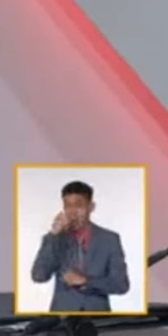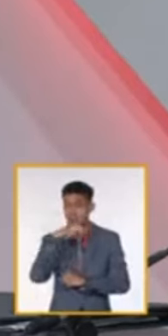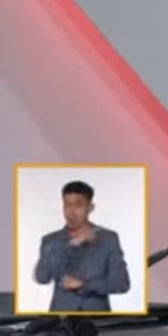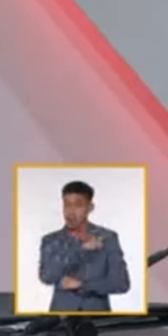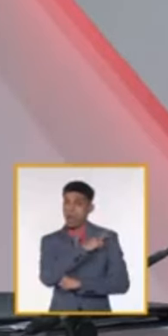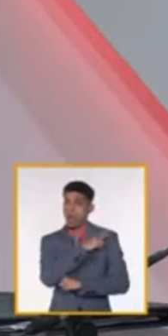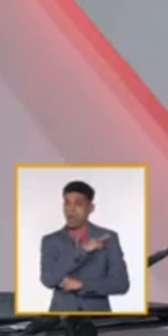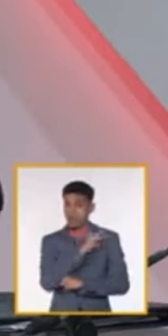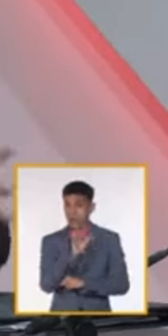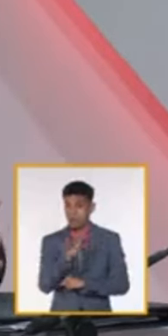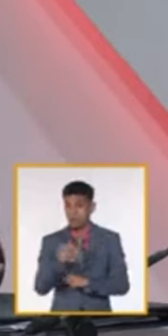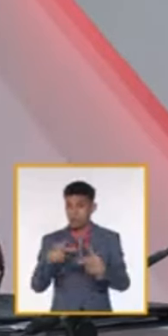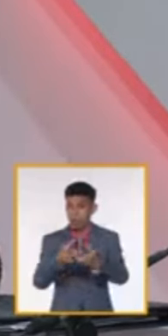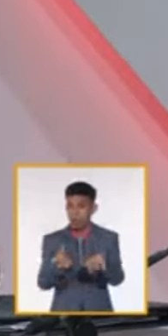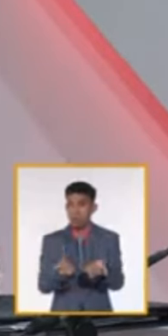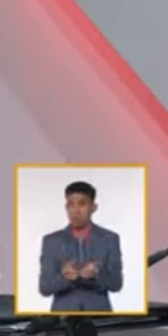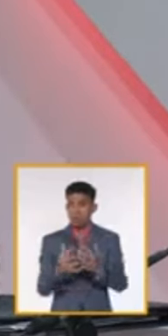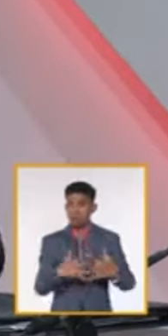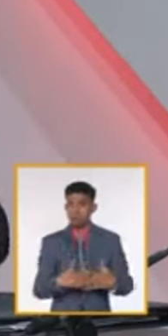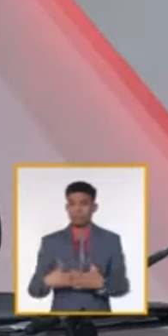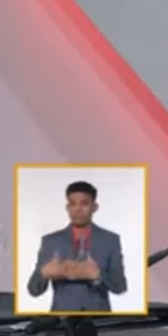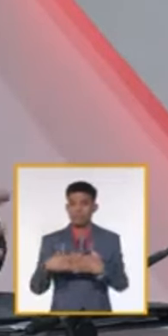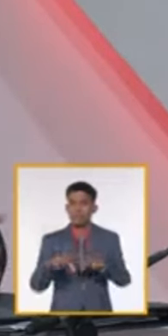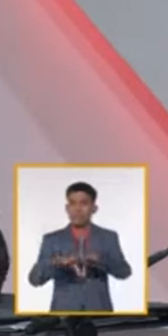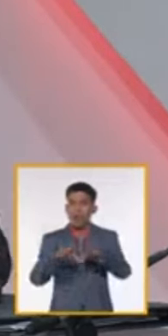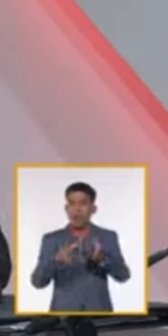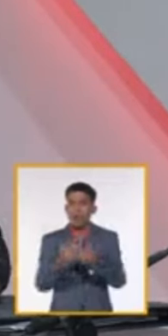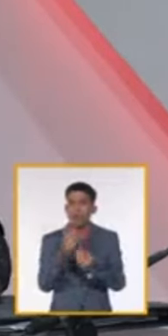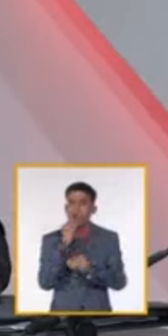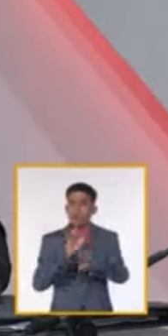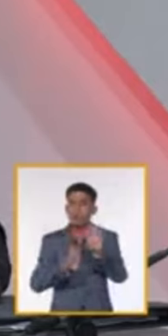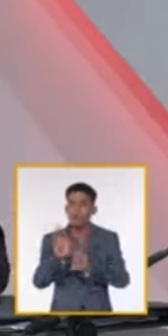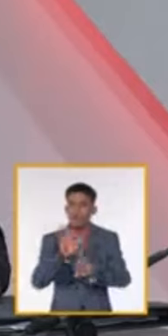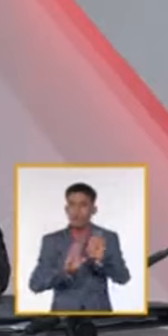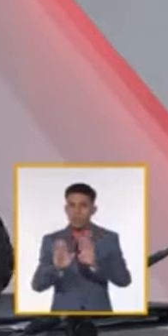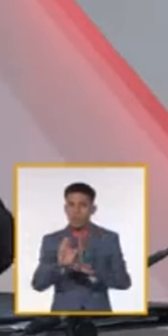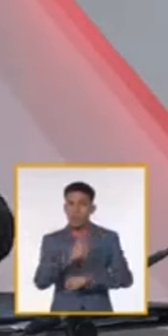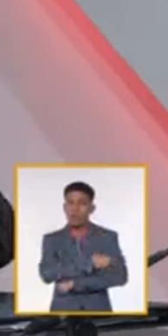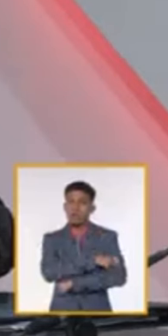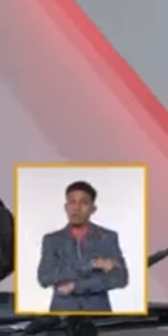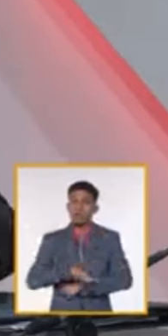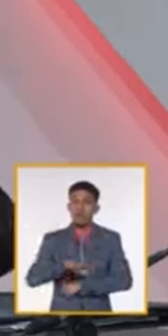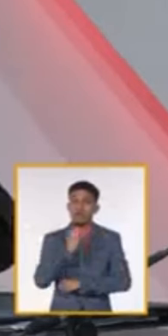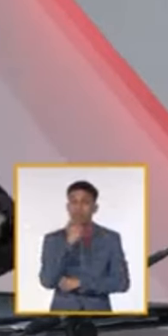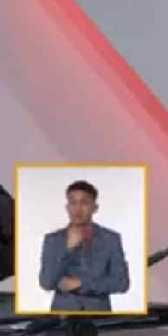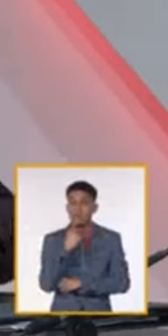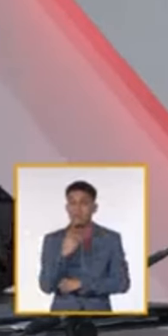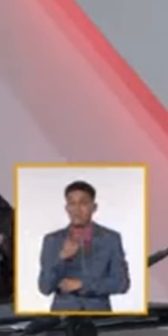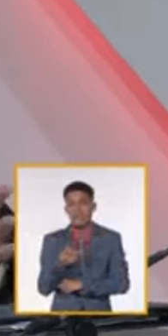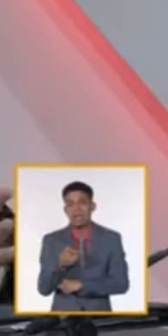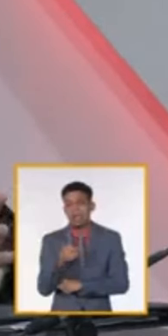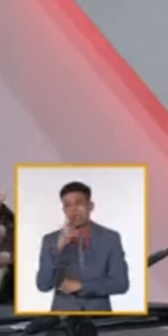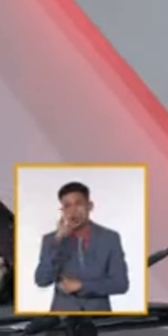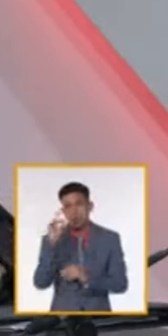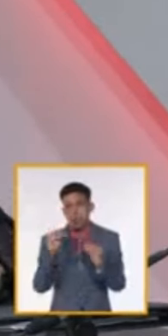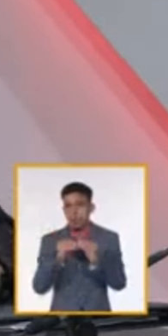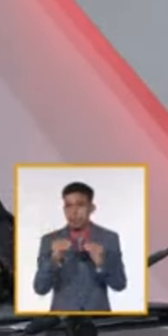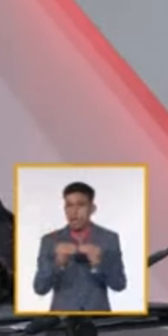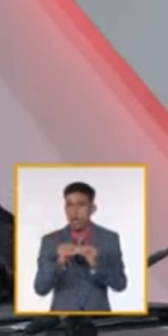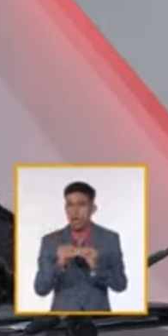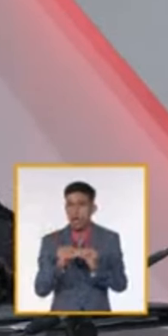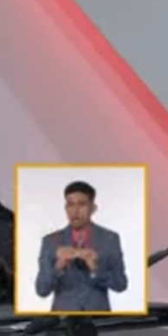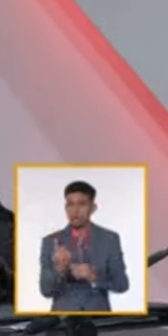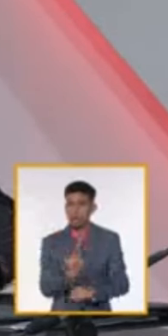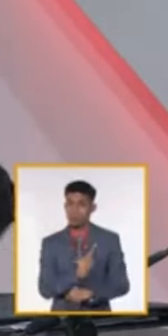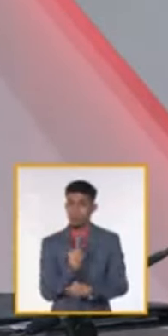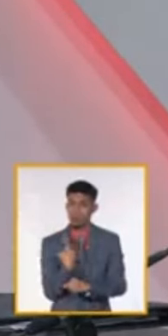que signifique defender al pueblo palestino, porque se considera como que eso es antijudío y que es antinorteamericano, por